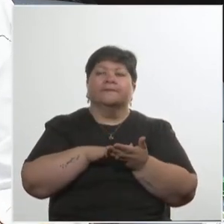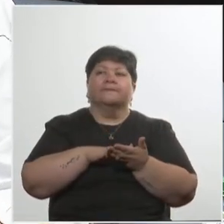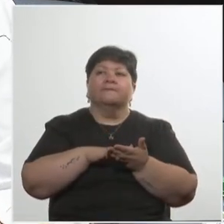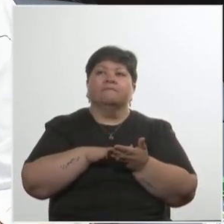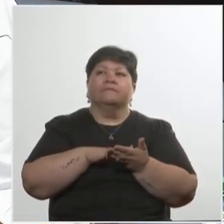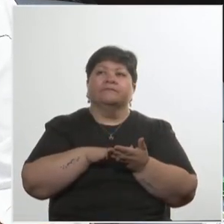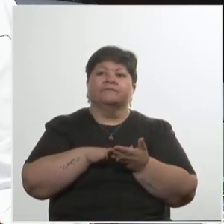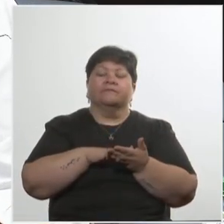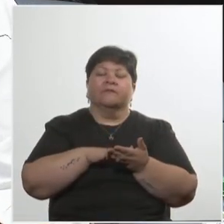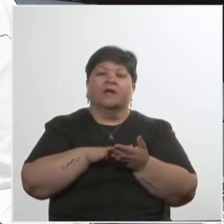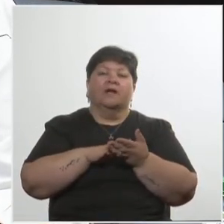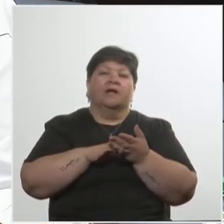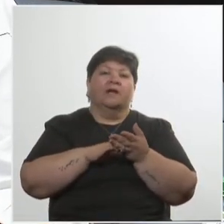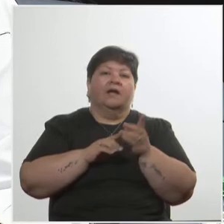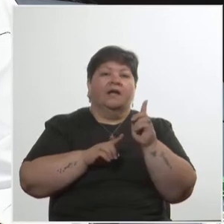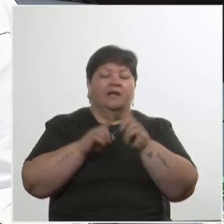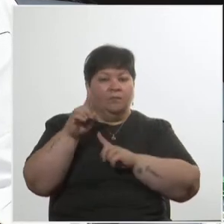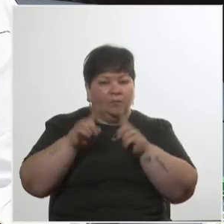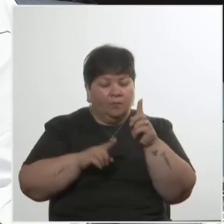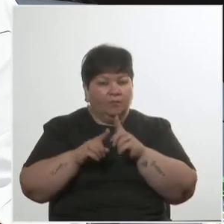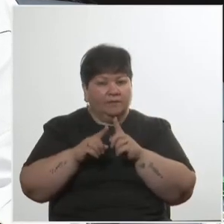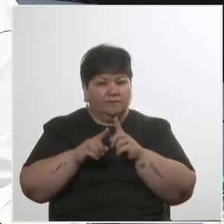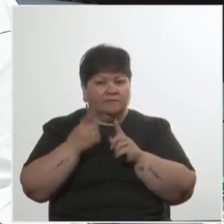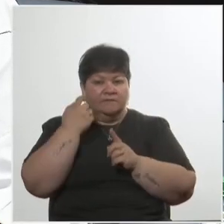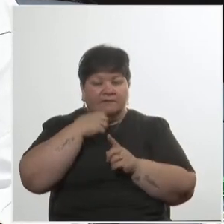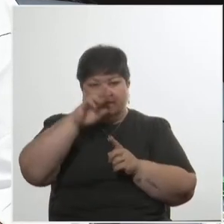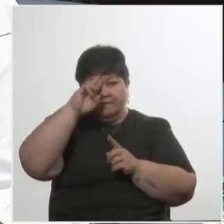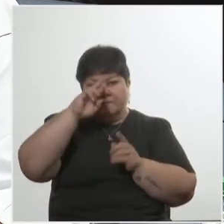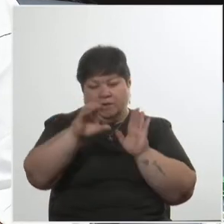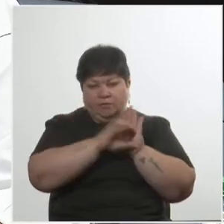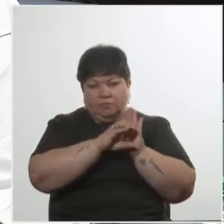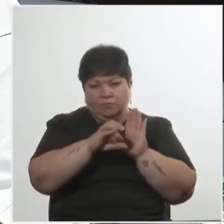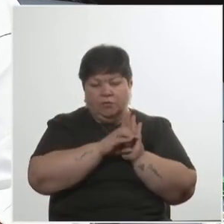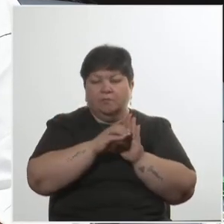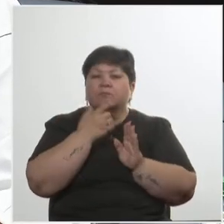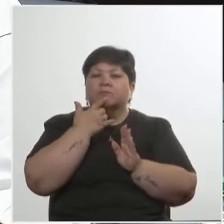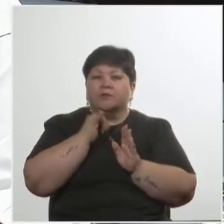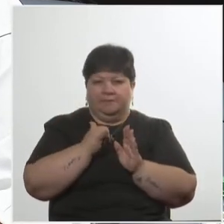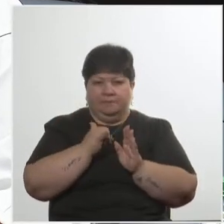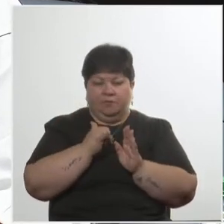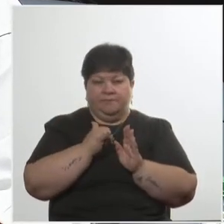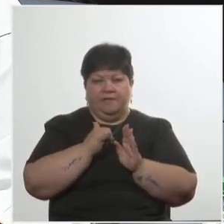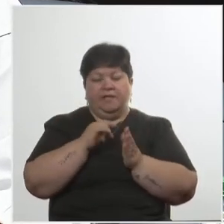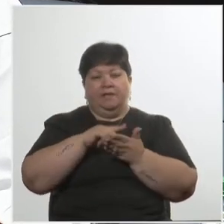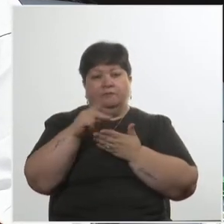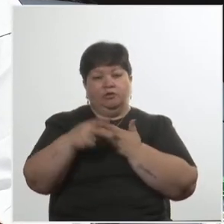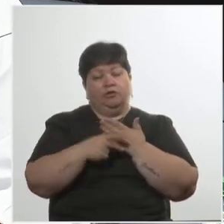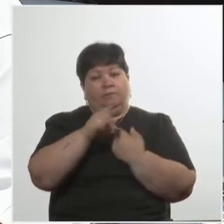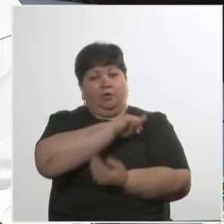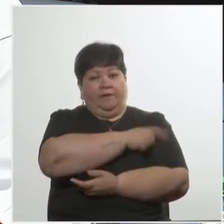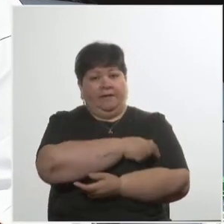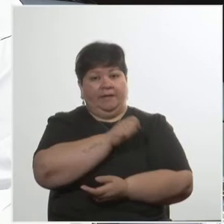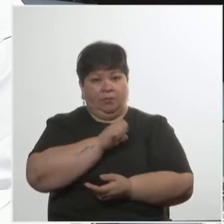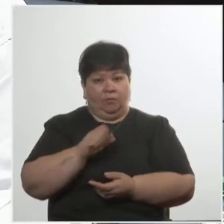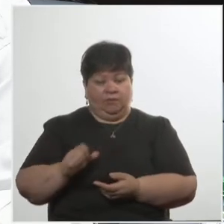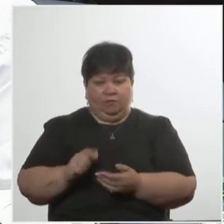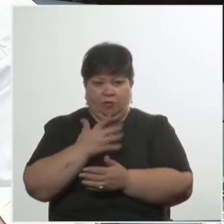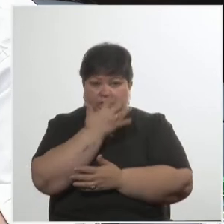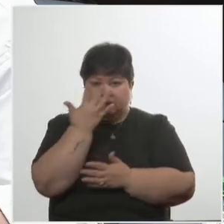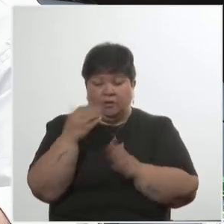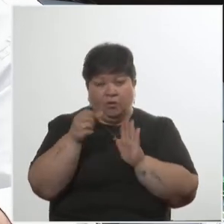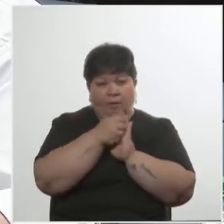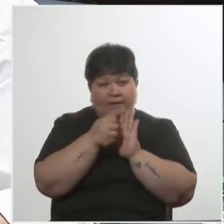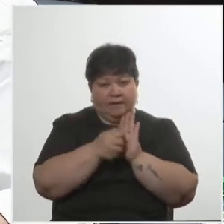de algunas inconstitucionalidades para que veas y una presidenta por ejemplo del proyecto del poder ejecutivo que era de cinco artículos